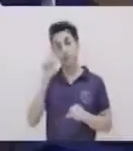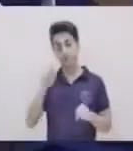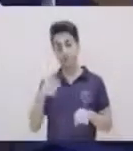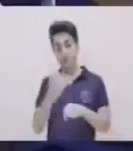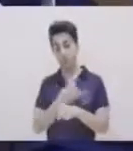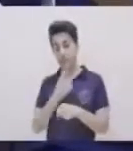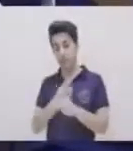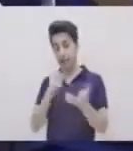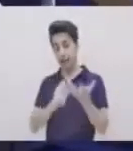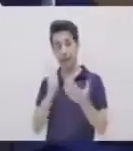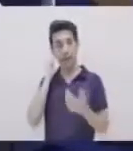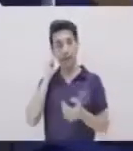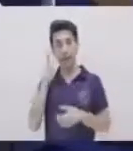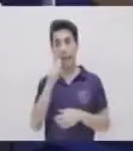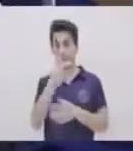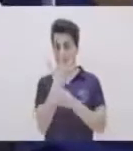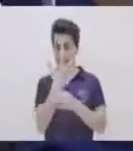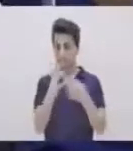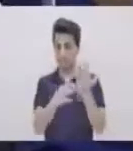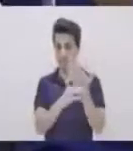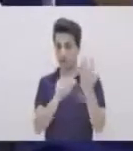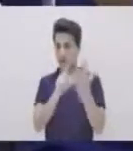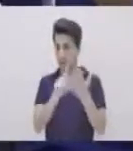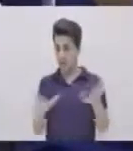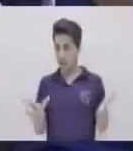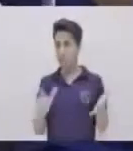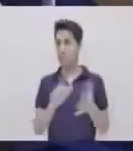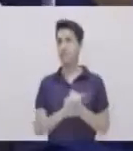Recuerden utilizar gel para mantener sus manos